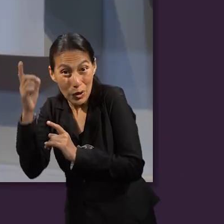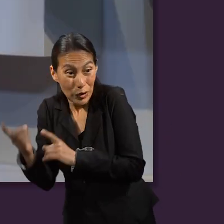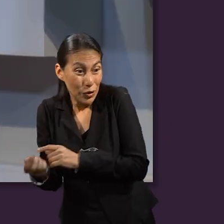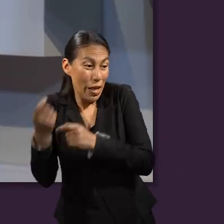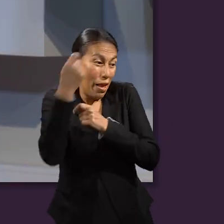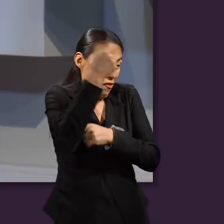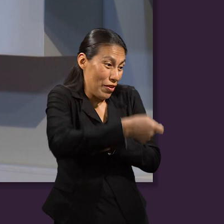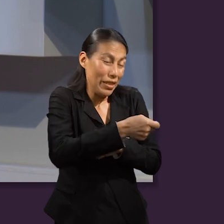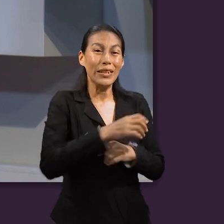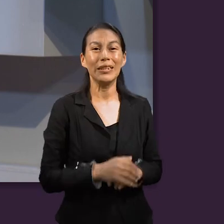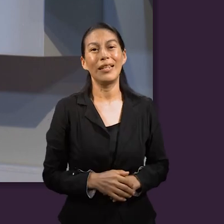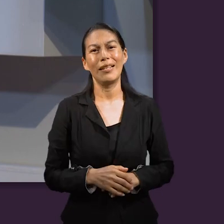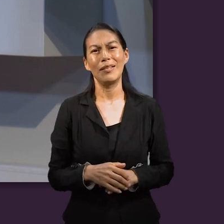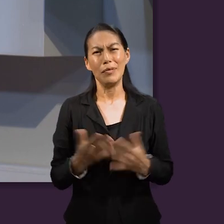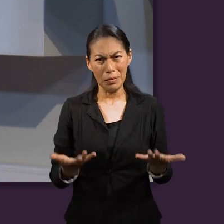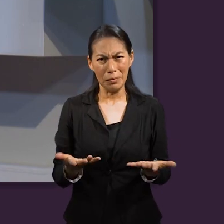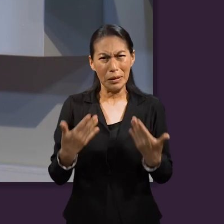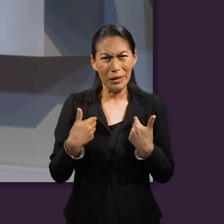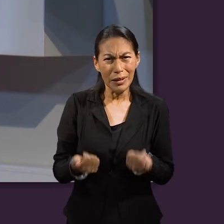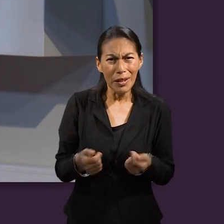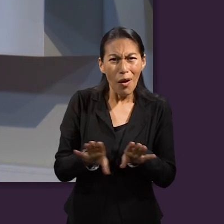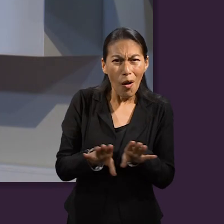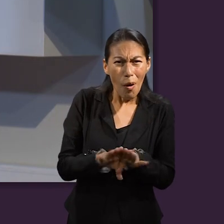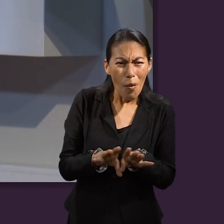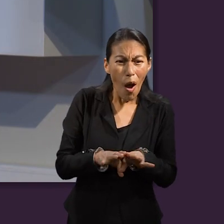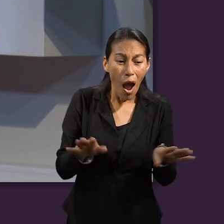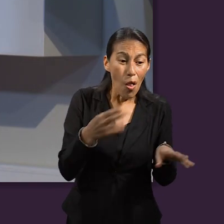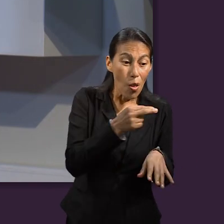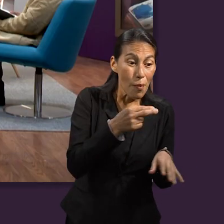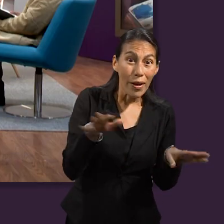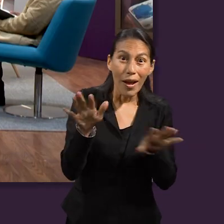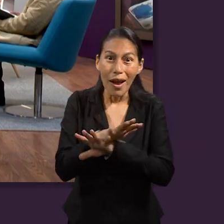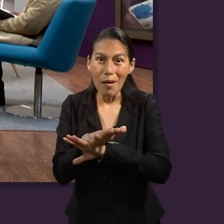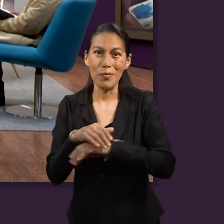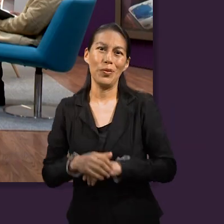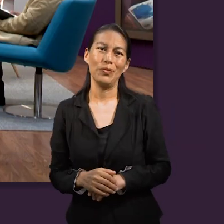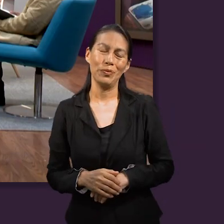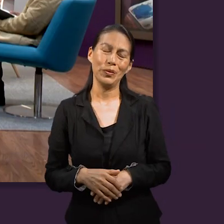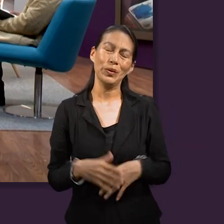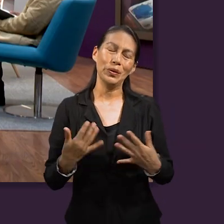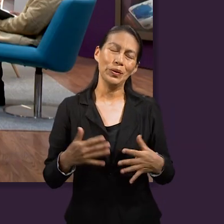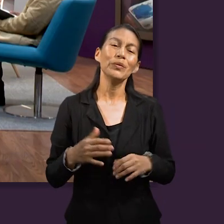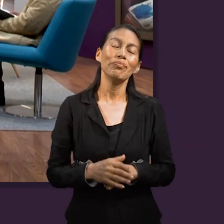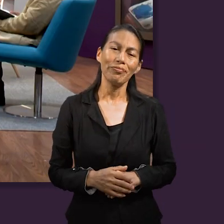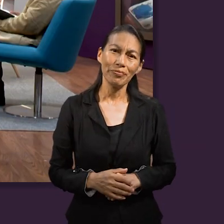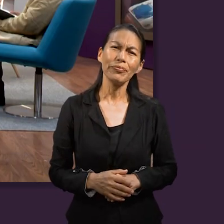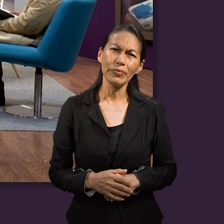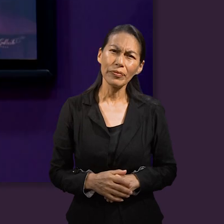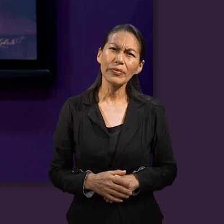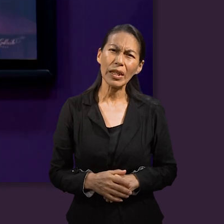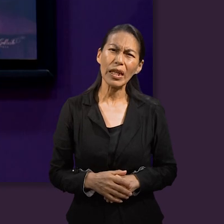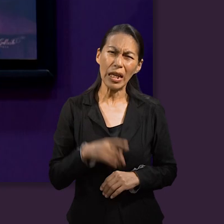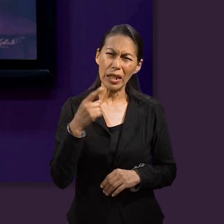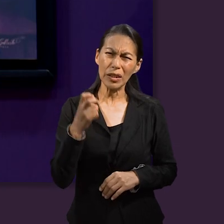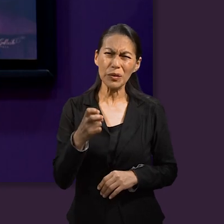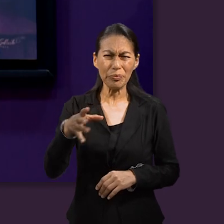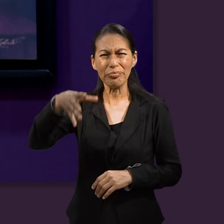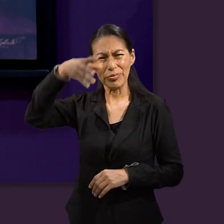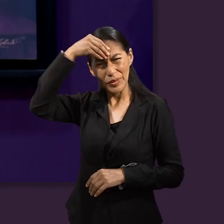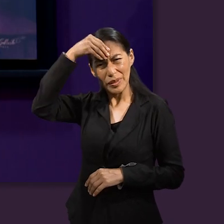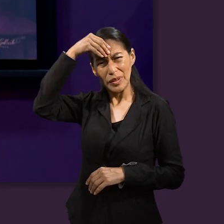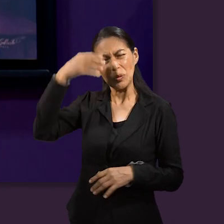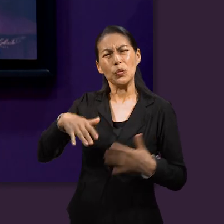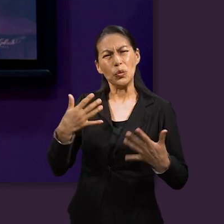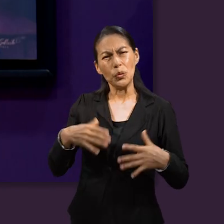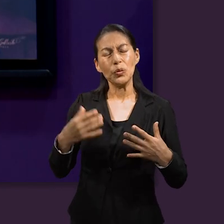con dios y jacob lo que provoca ese cambio de jacob a israel si nos deja yo creo que una una gran